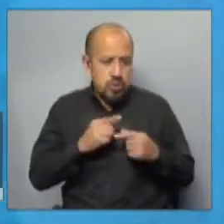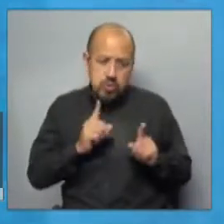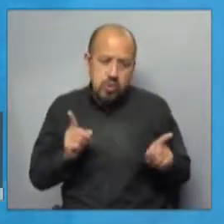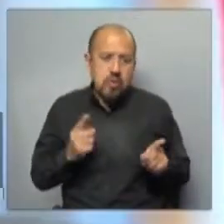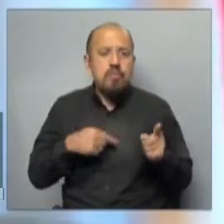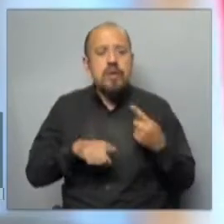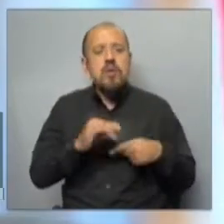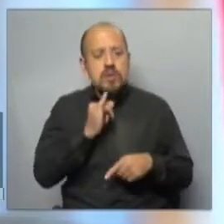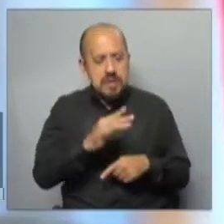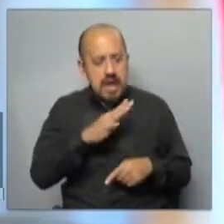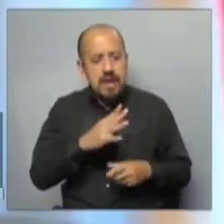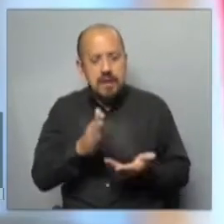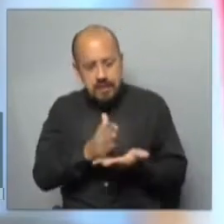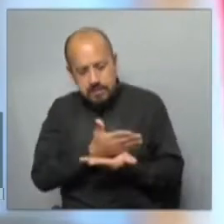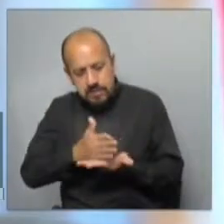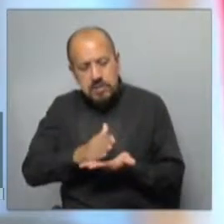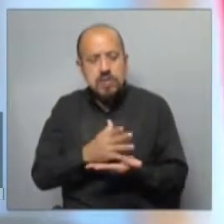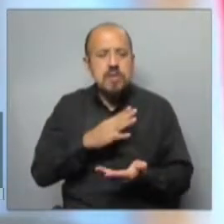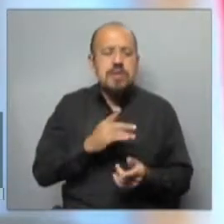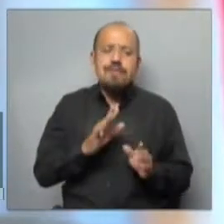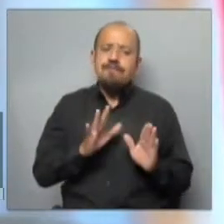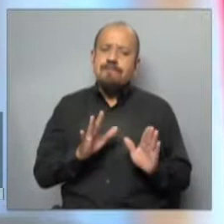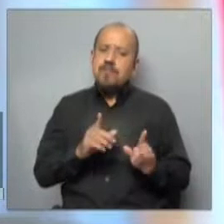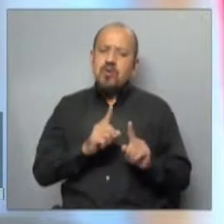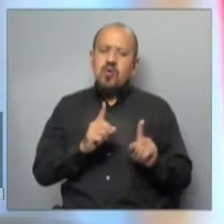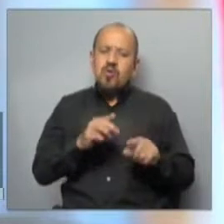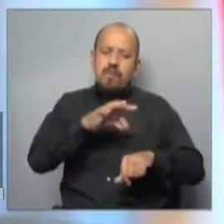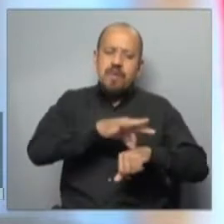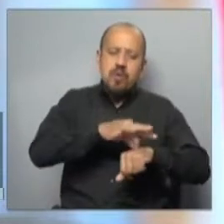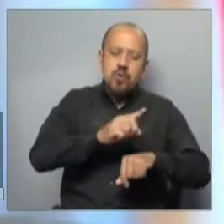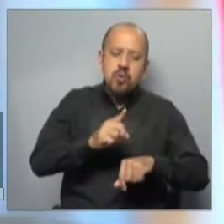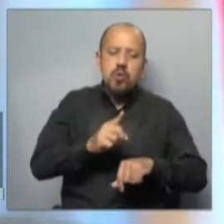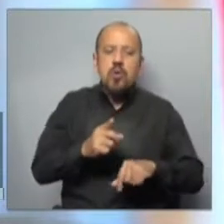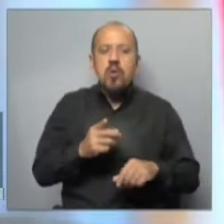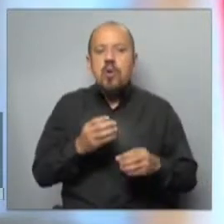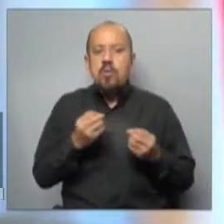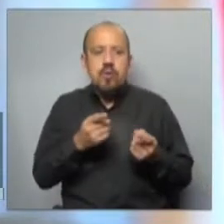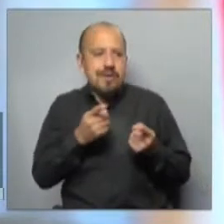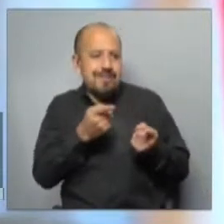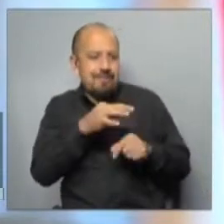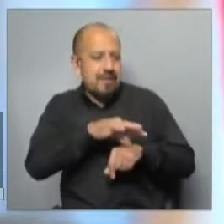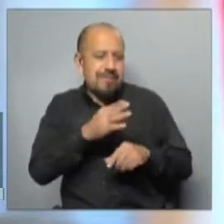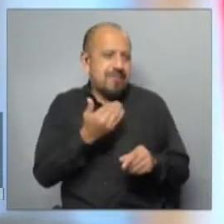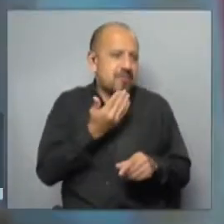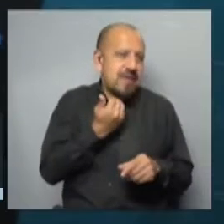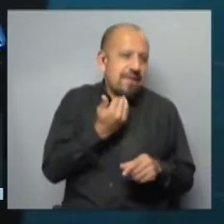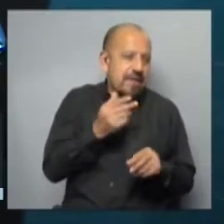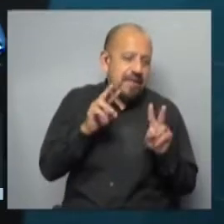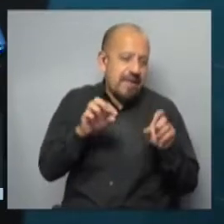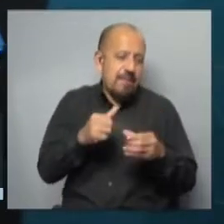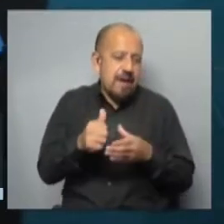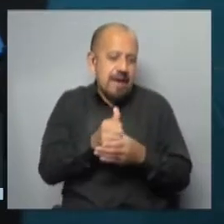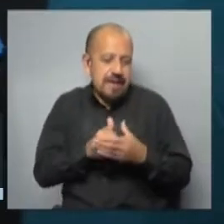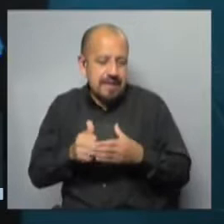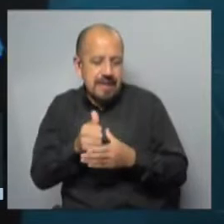pero si hay discriminación no tanto en el tema médico porque como no saben mucho no